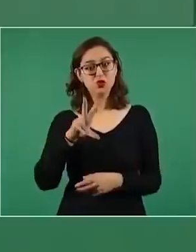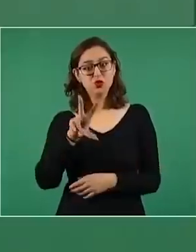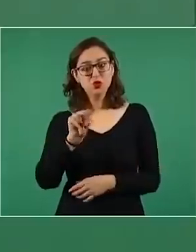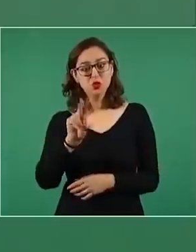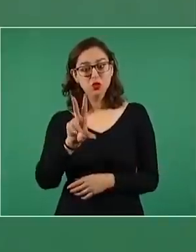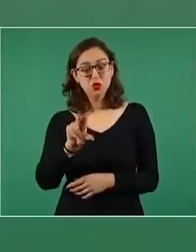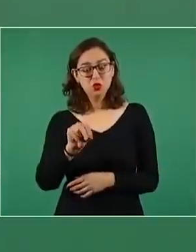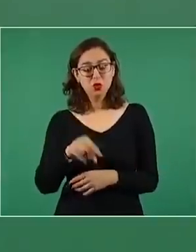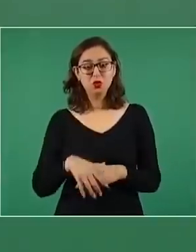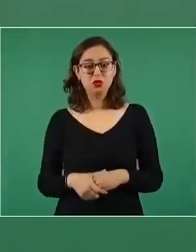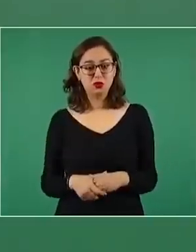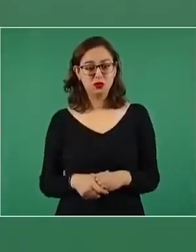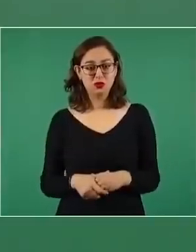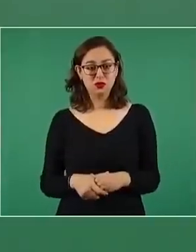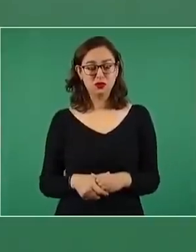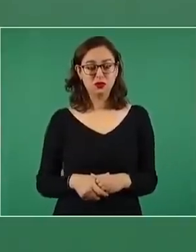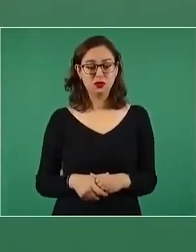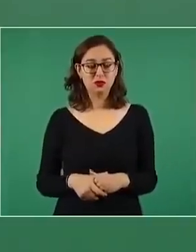No